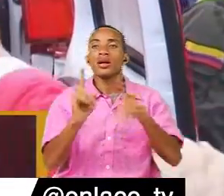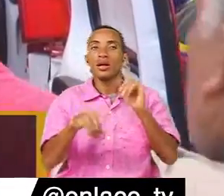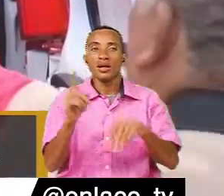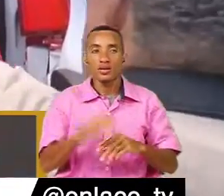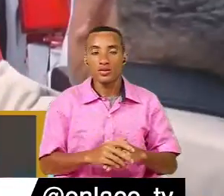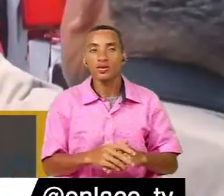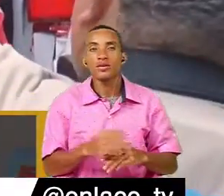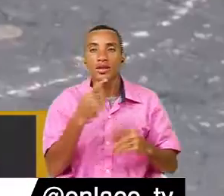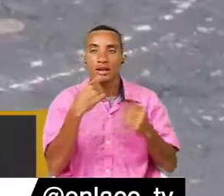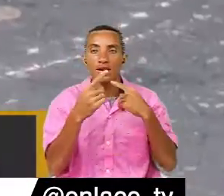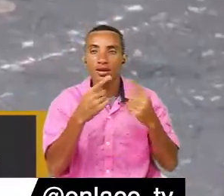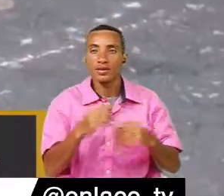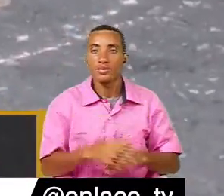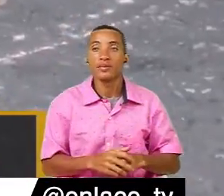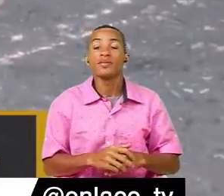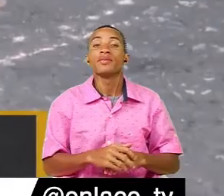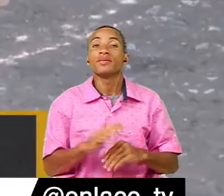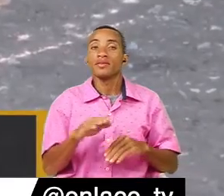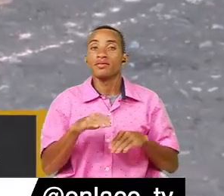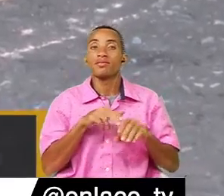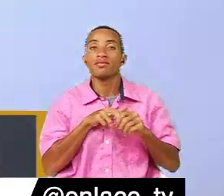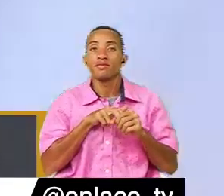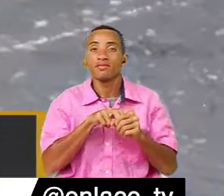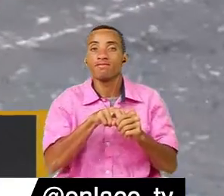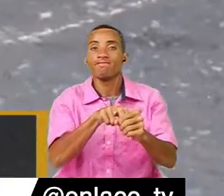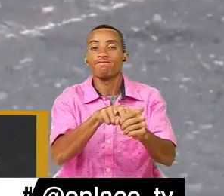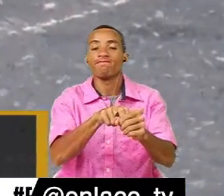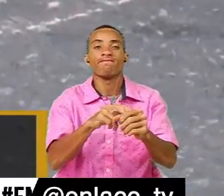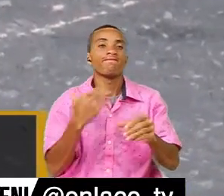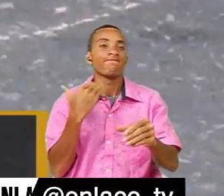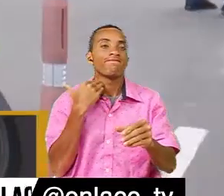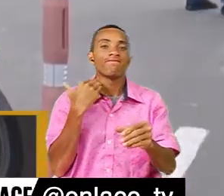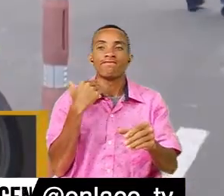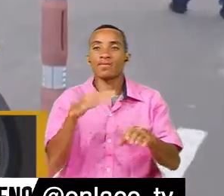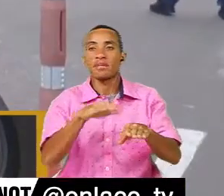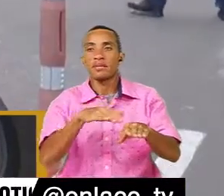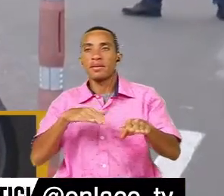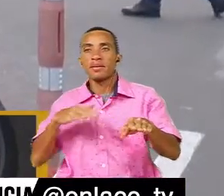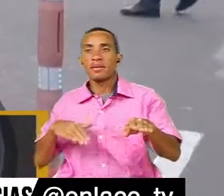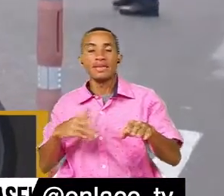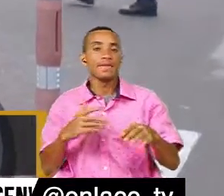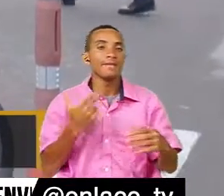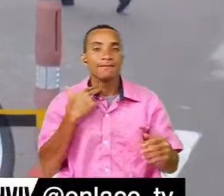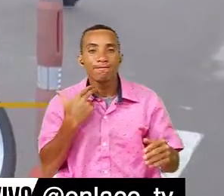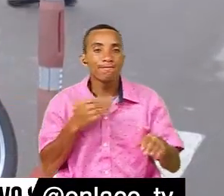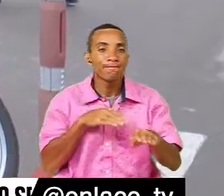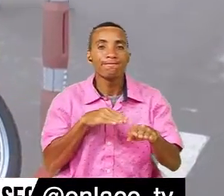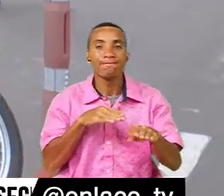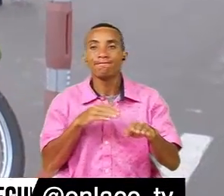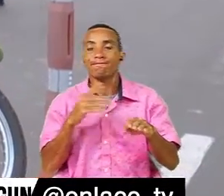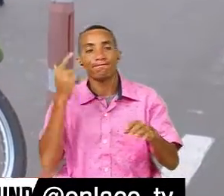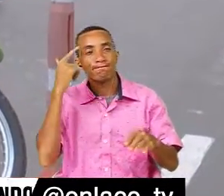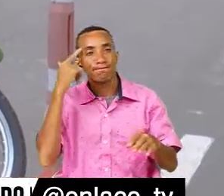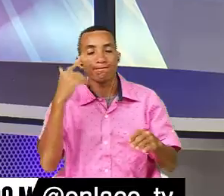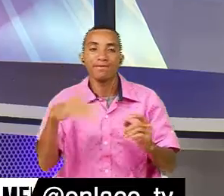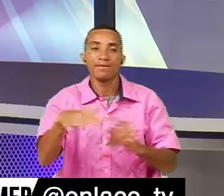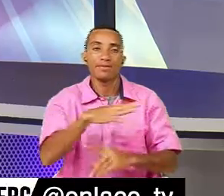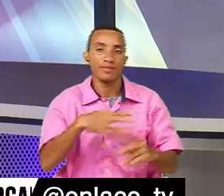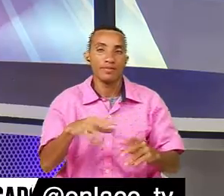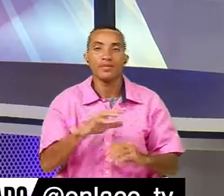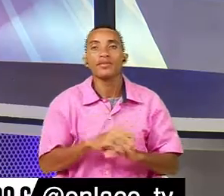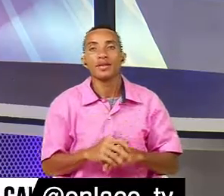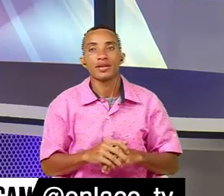los asaltantes. La movilidad se ha visto seriamente alterada sobre esta zona de la ciudad, dada a esta situación de orden